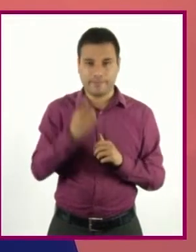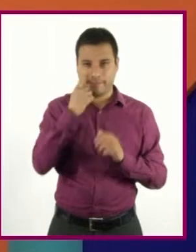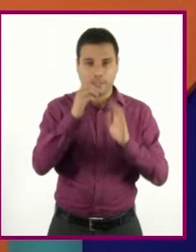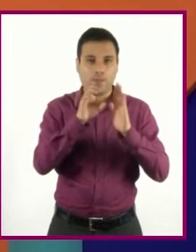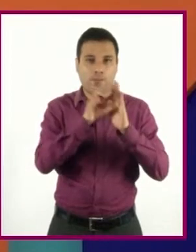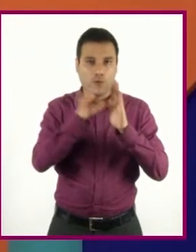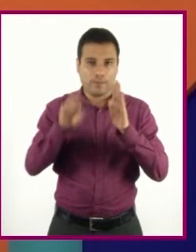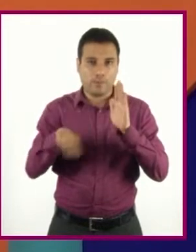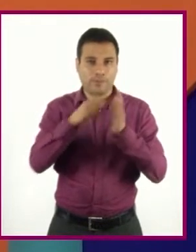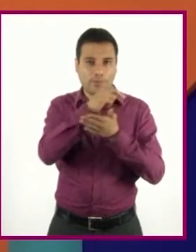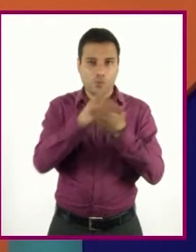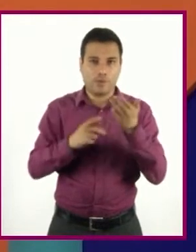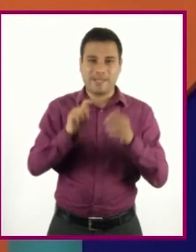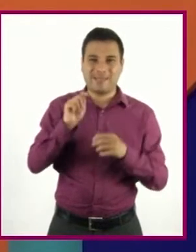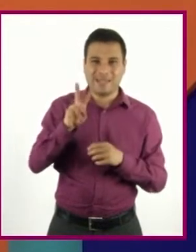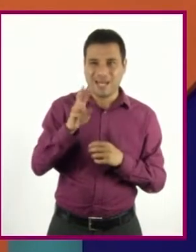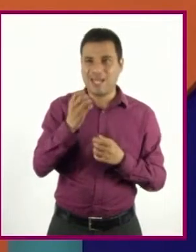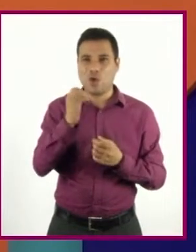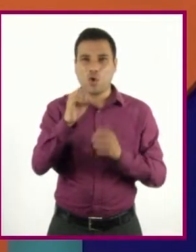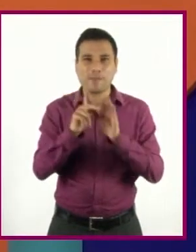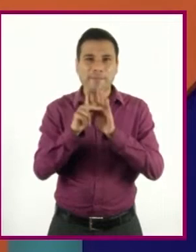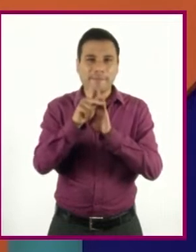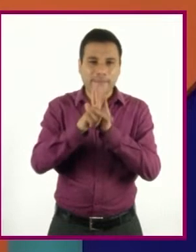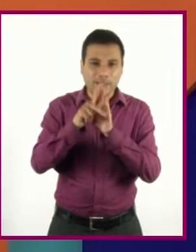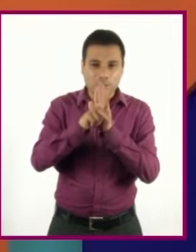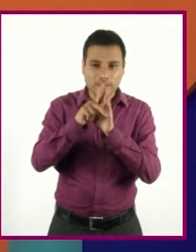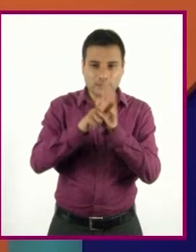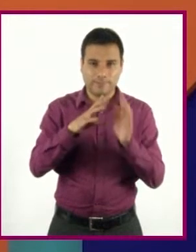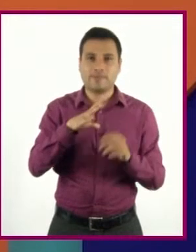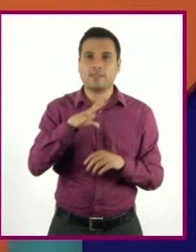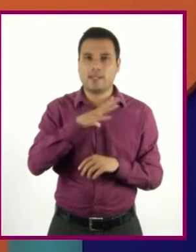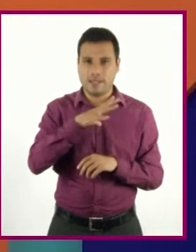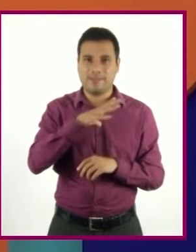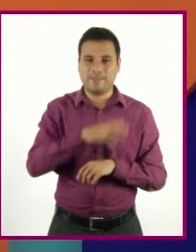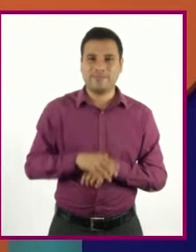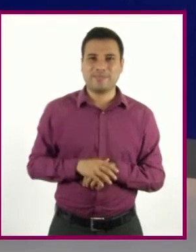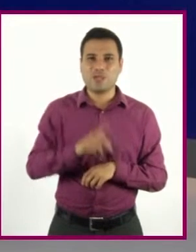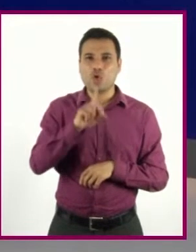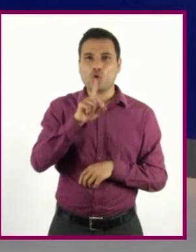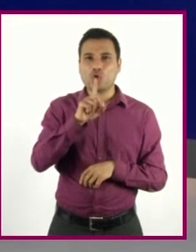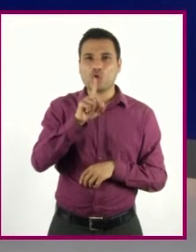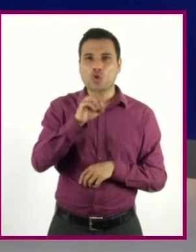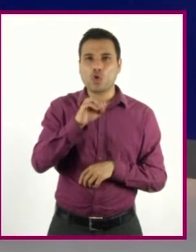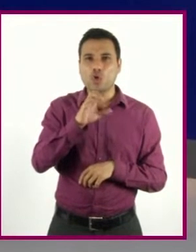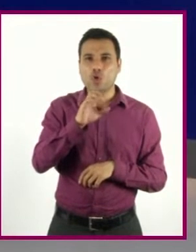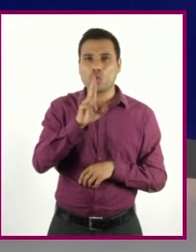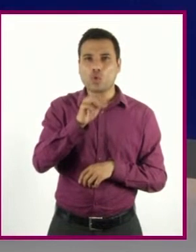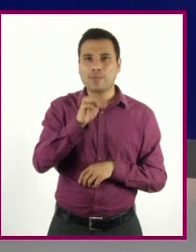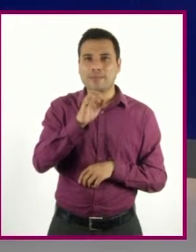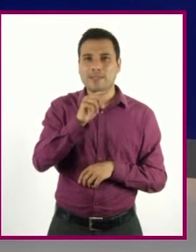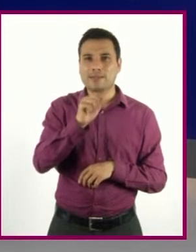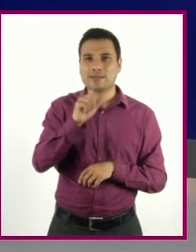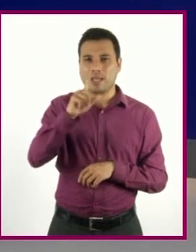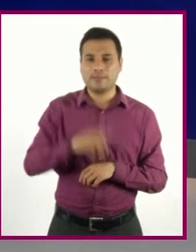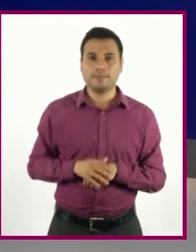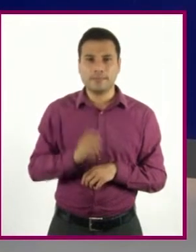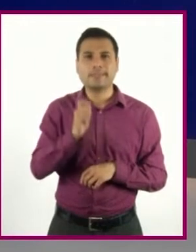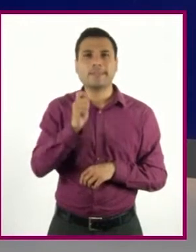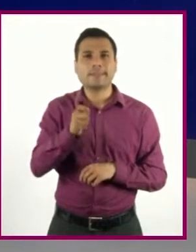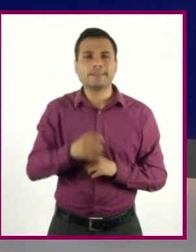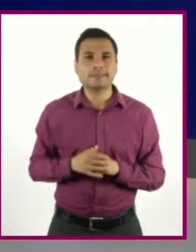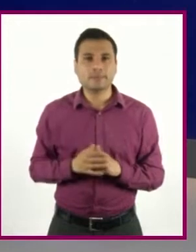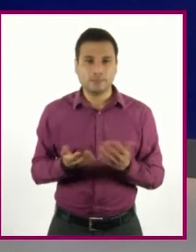de televisión o las películas, existe el género documental. Por ejemplo, donde se echa mano de